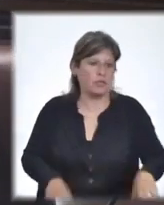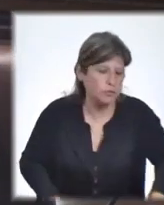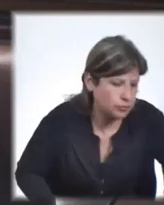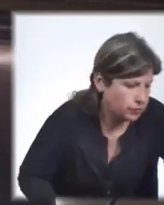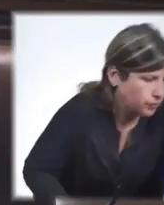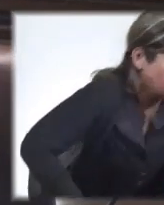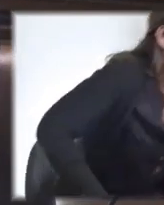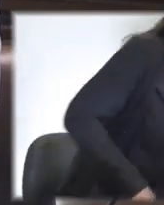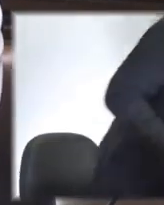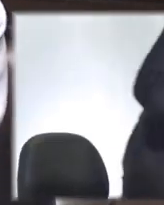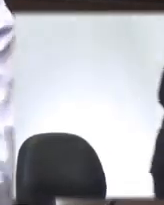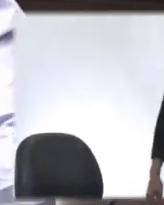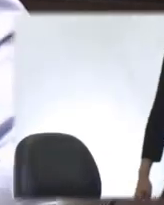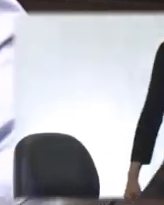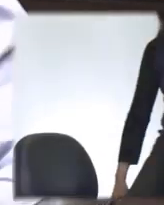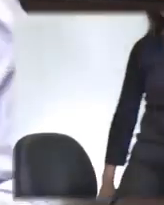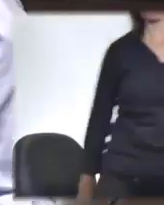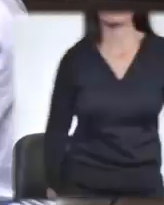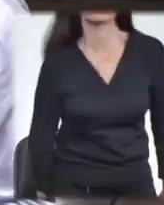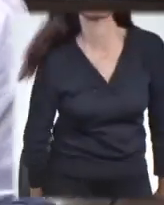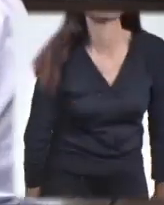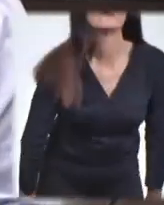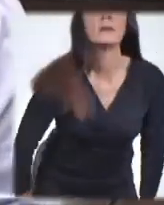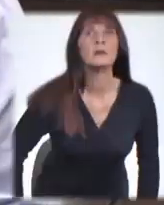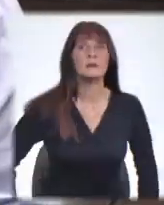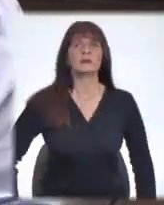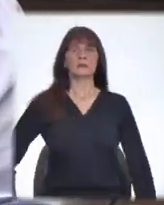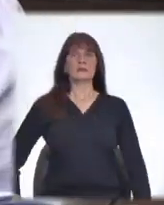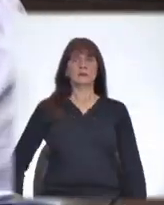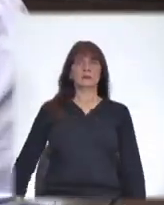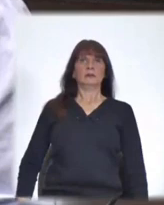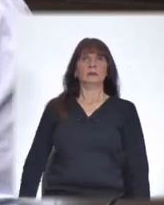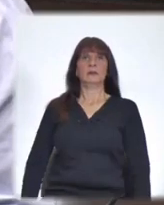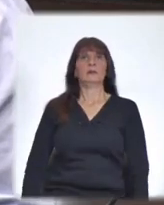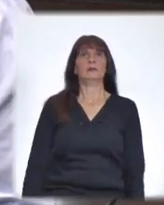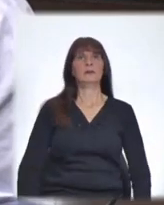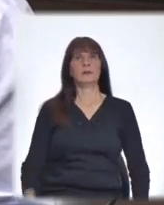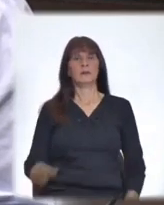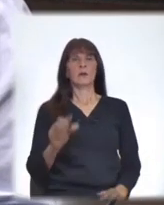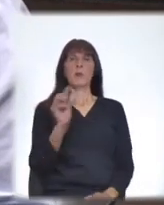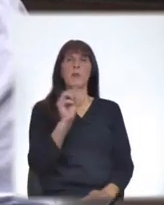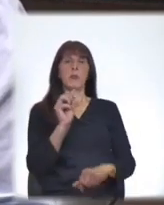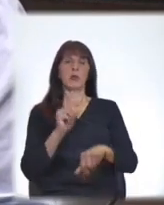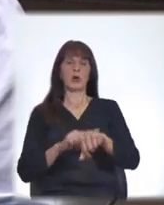Como si fuera poco, señor presidente, y me va quedando poco tiempo para seguir avanzando,